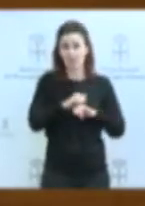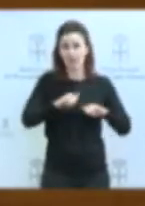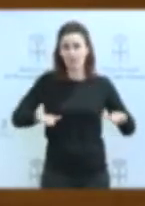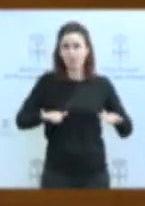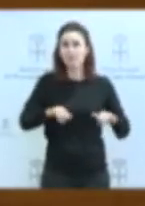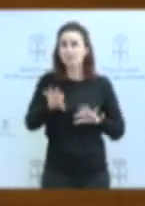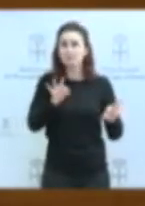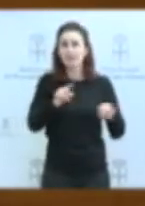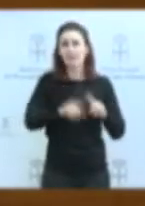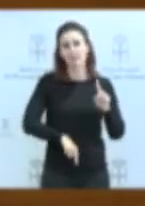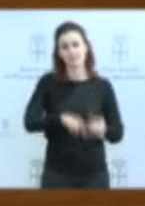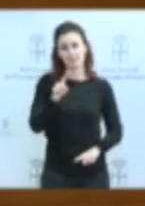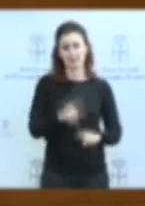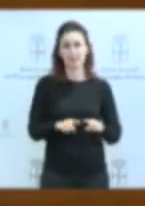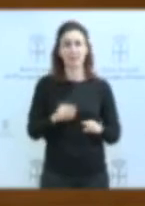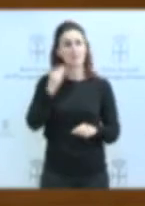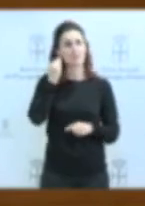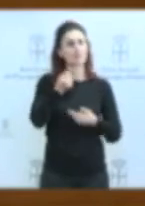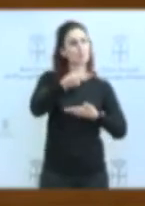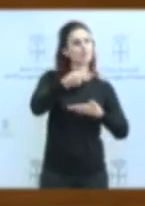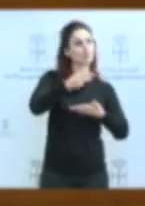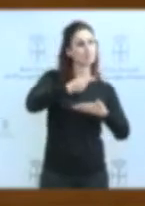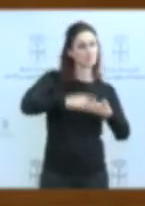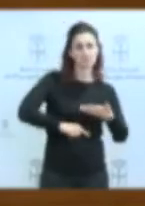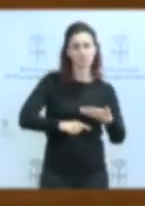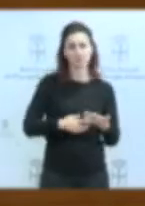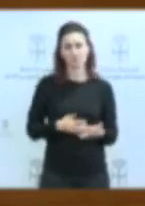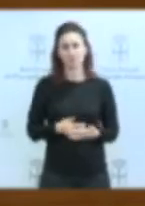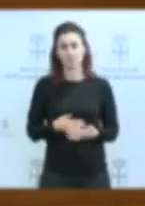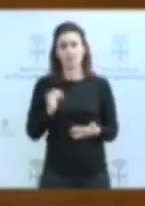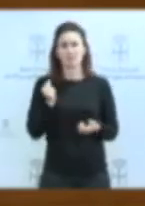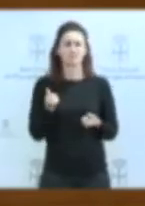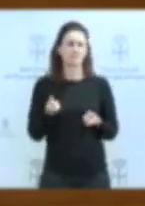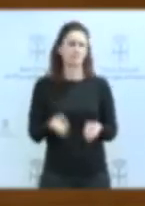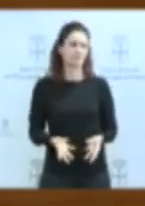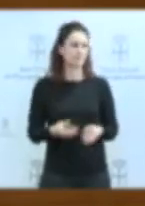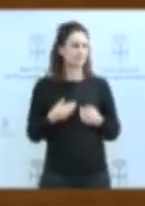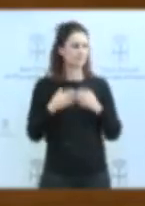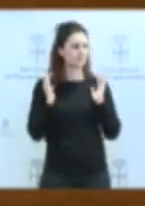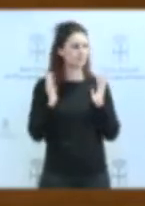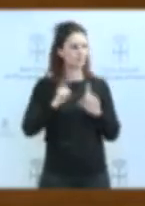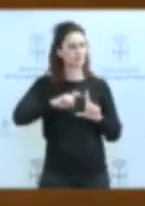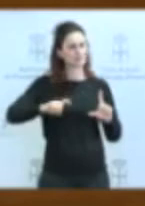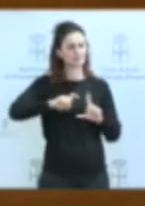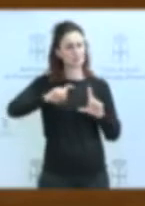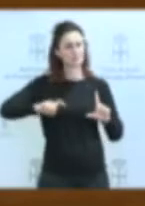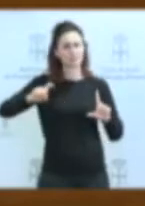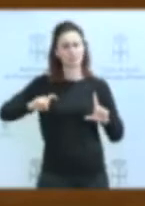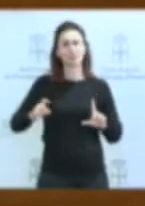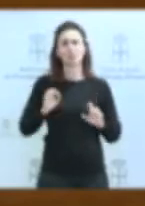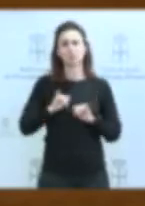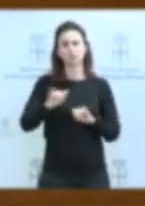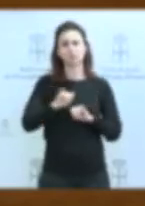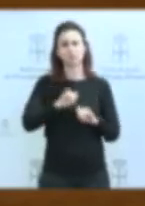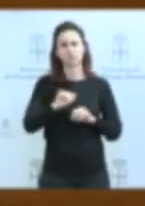es que existe una multitud de estadísticas al respecto de los tráficos internacionales y, fundamentalmente, los